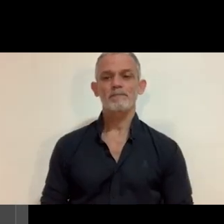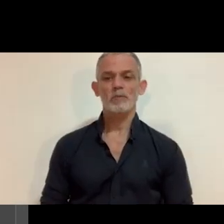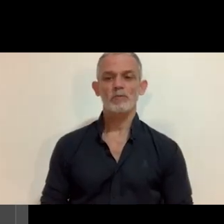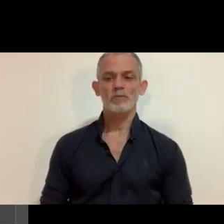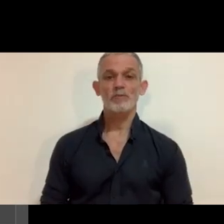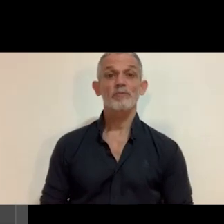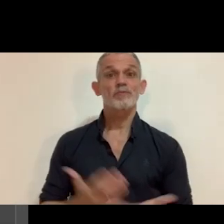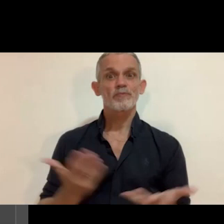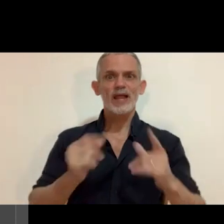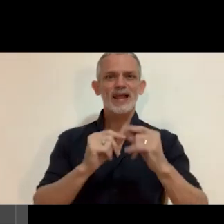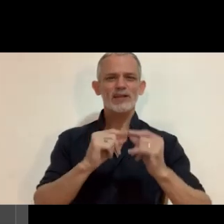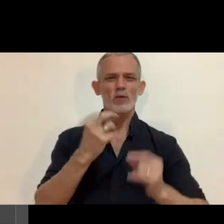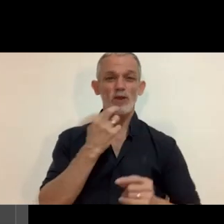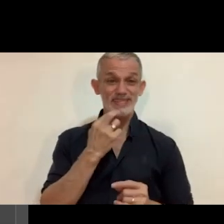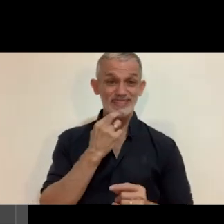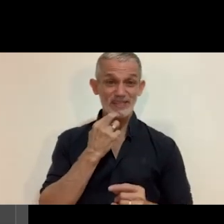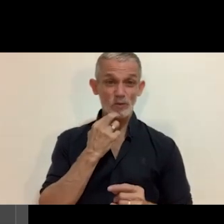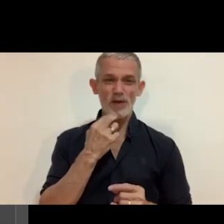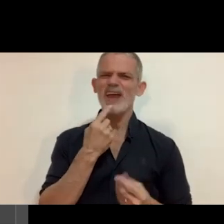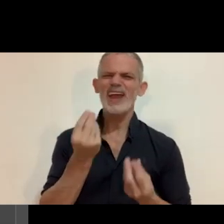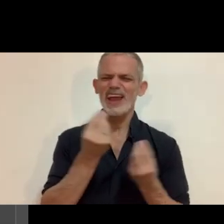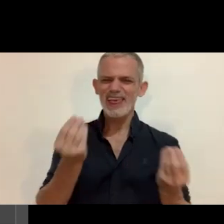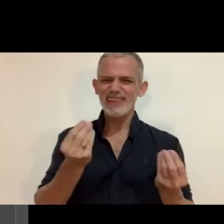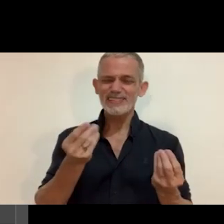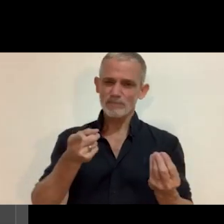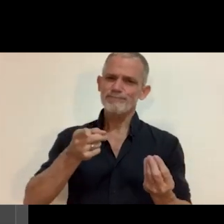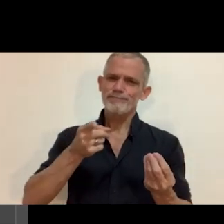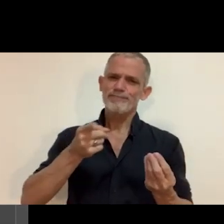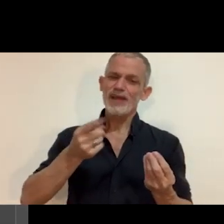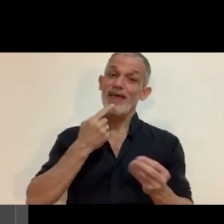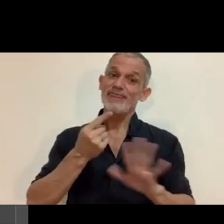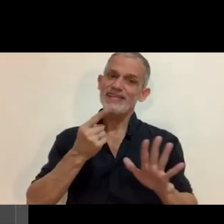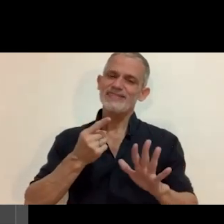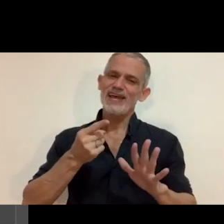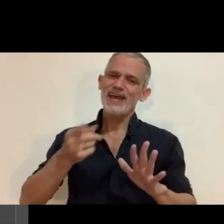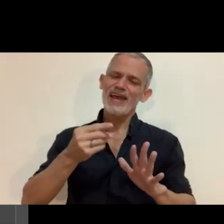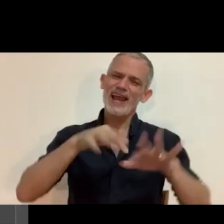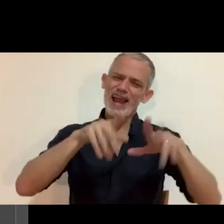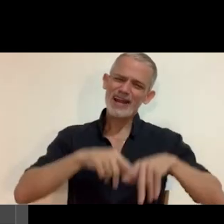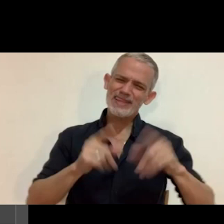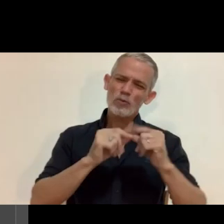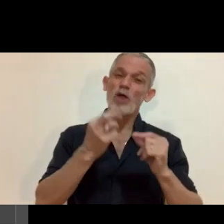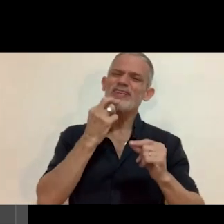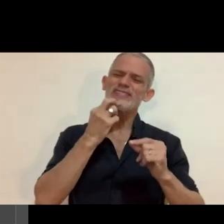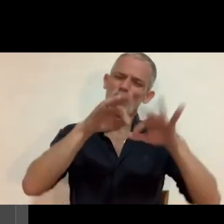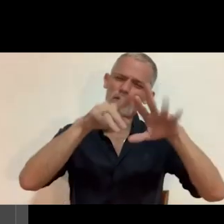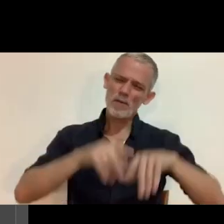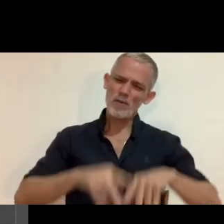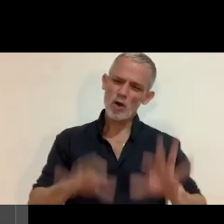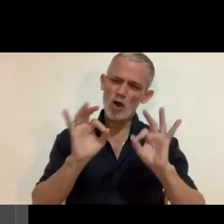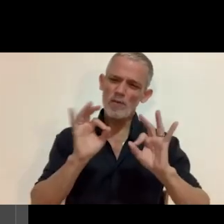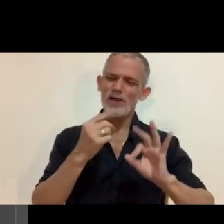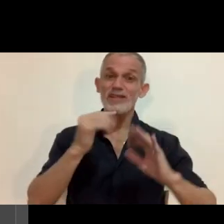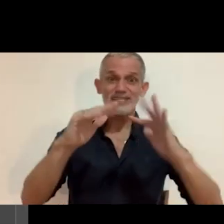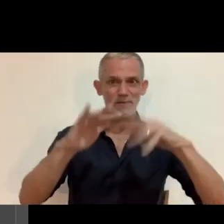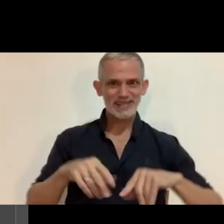En su artículo 19 establece, bueno, acá redacta, transcribe el artículo, y dice más abajo,